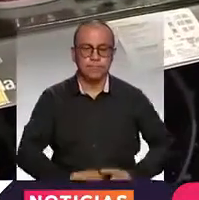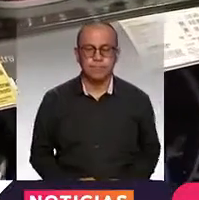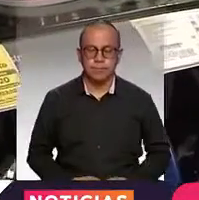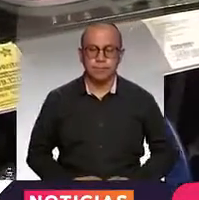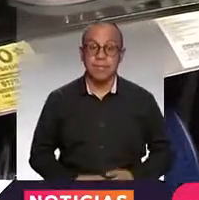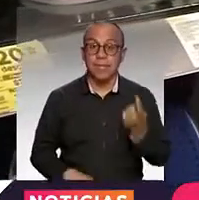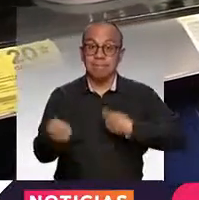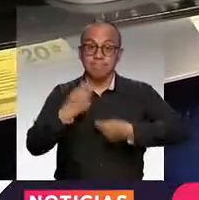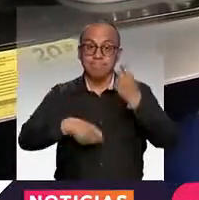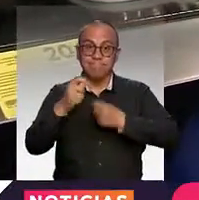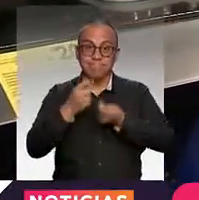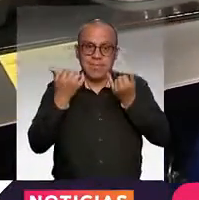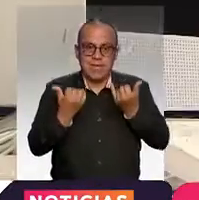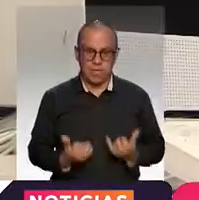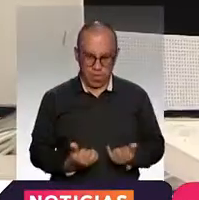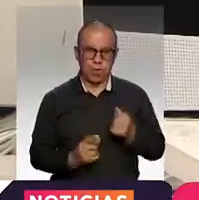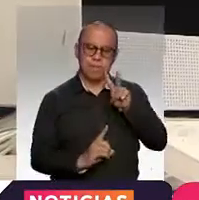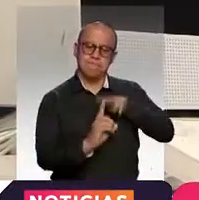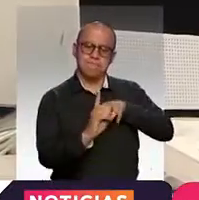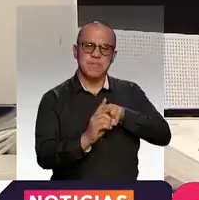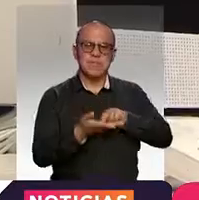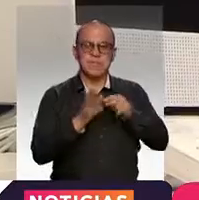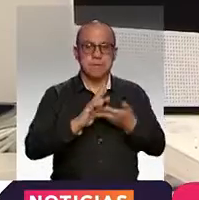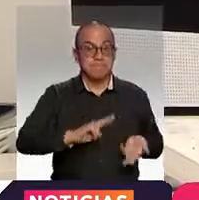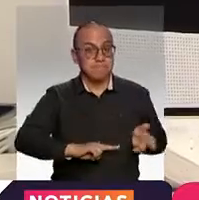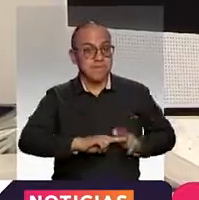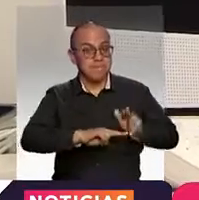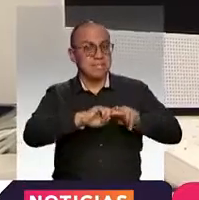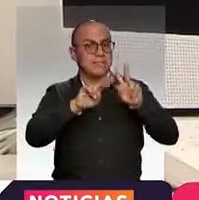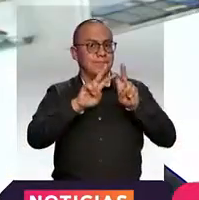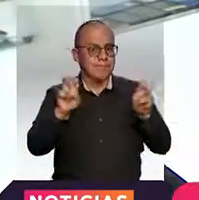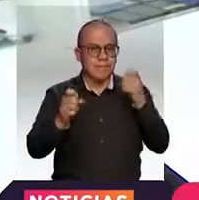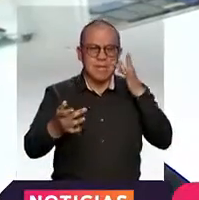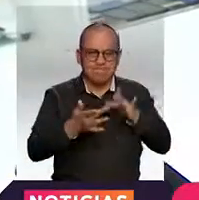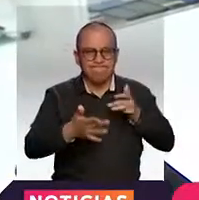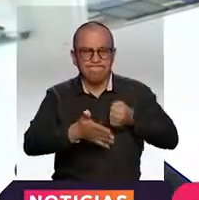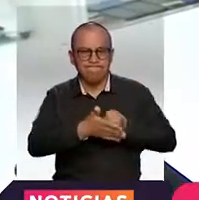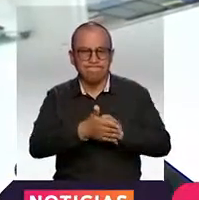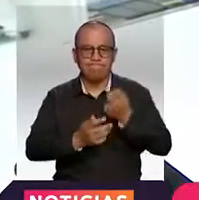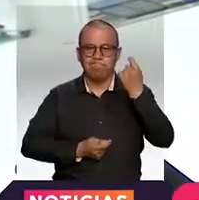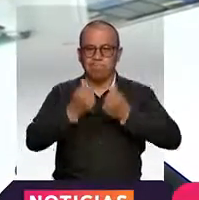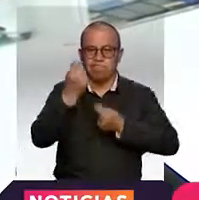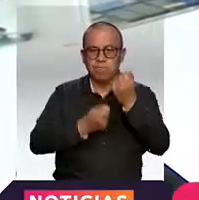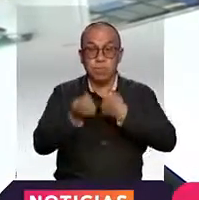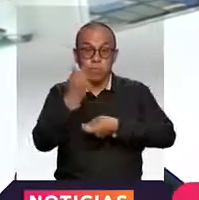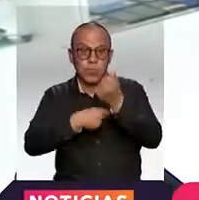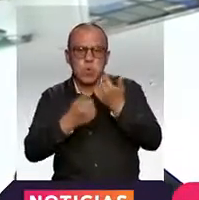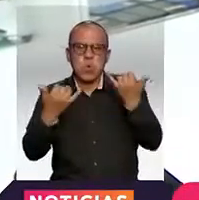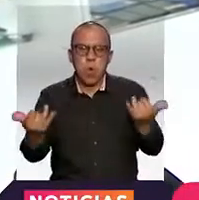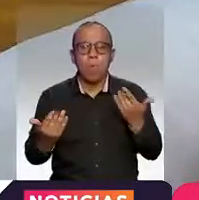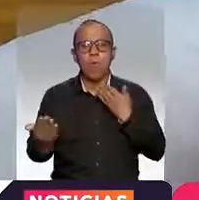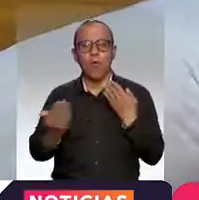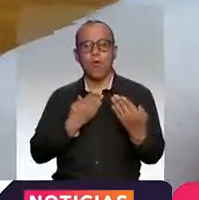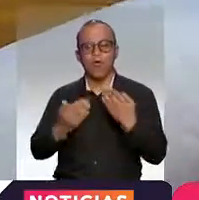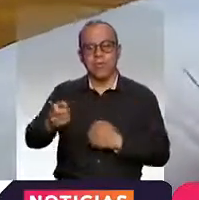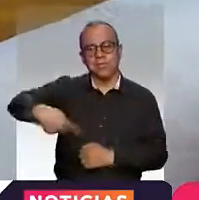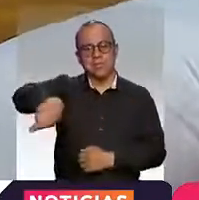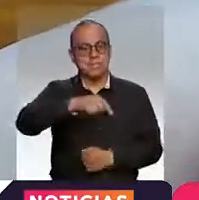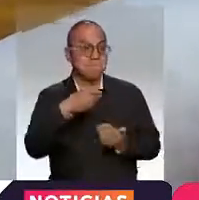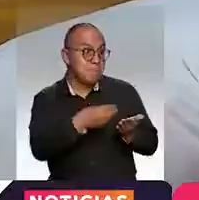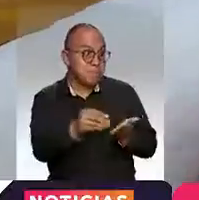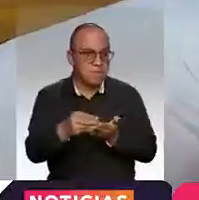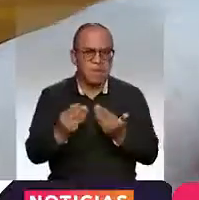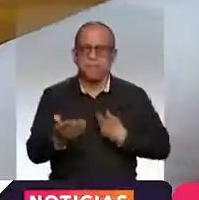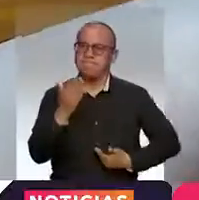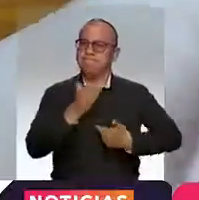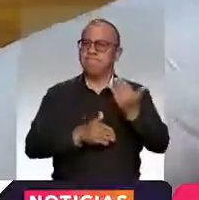comerciantes considera que en este último bimestre se deben redoblar los esfuerzos para tratar de reactivar la economía enviando un mensaje de confianza a través de